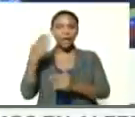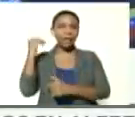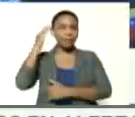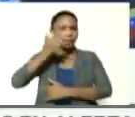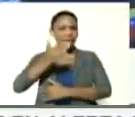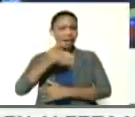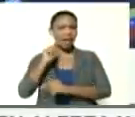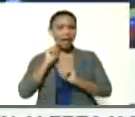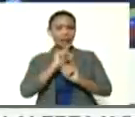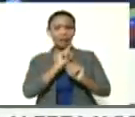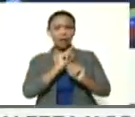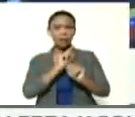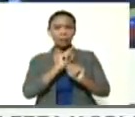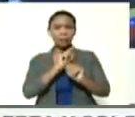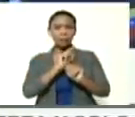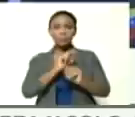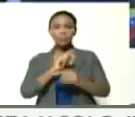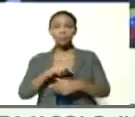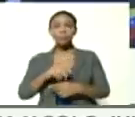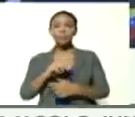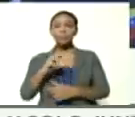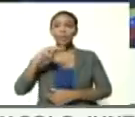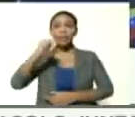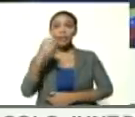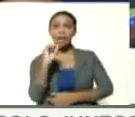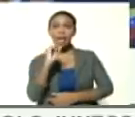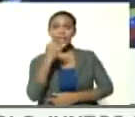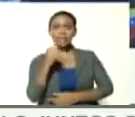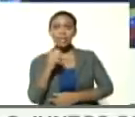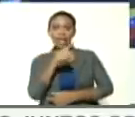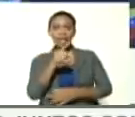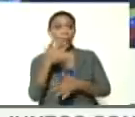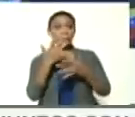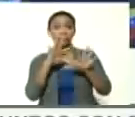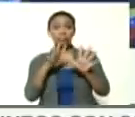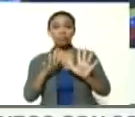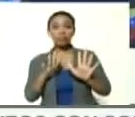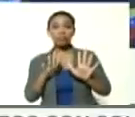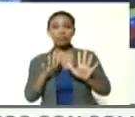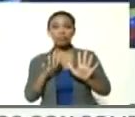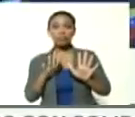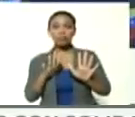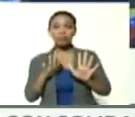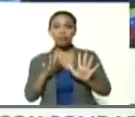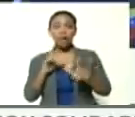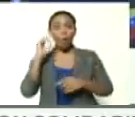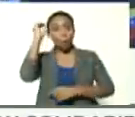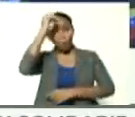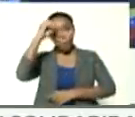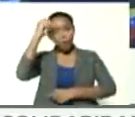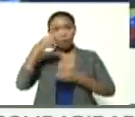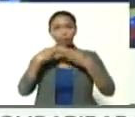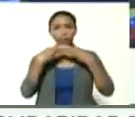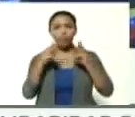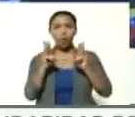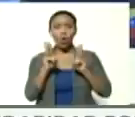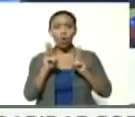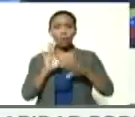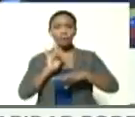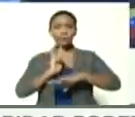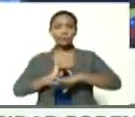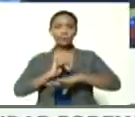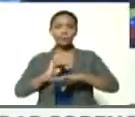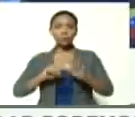del ejército nazi, y parecieran en la opinión pública trastocar